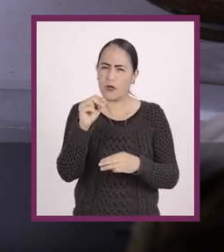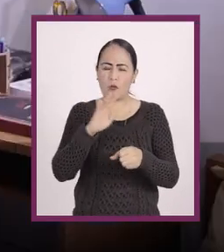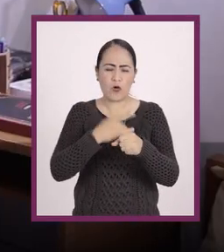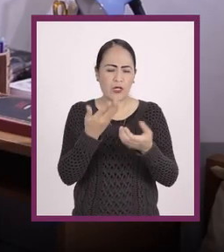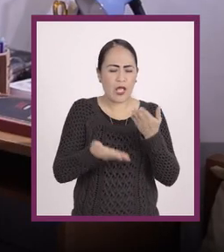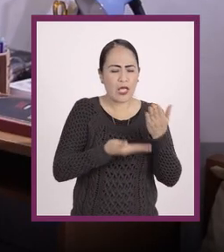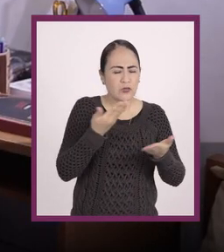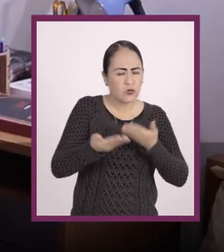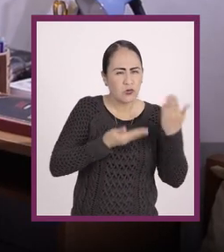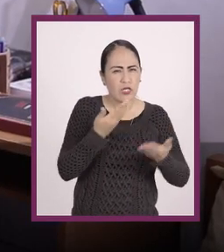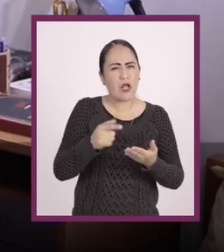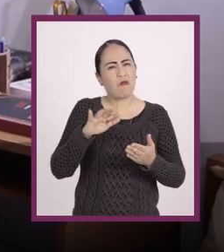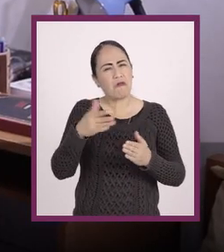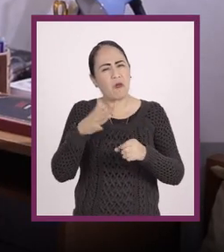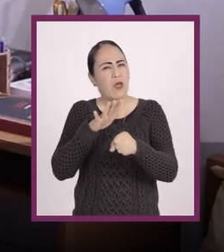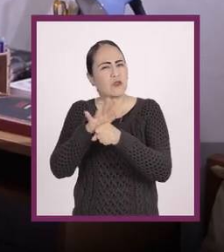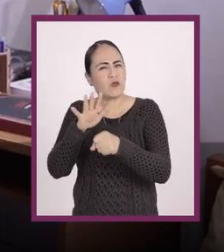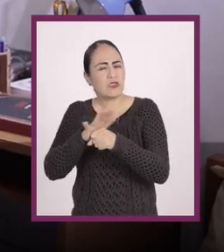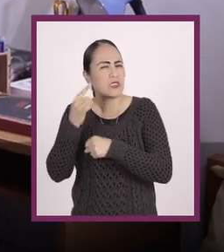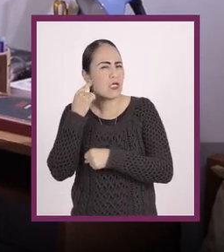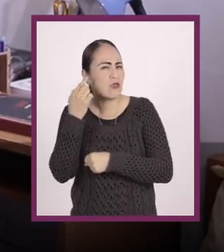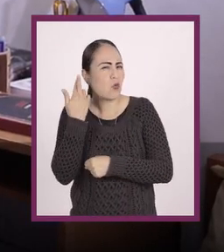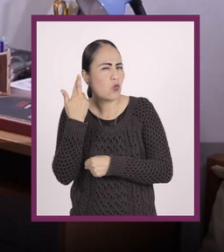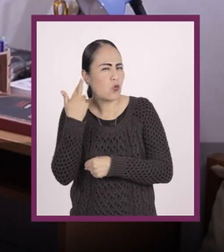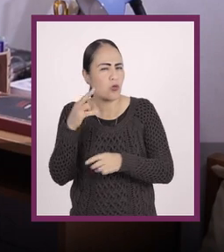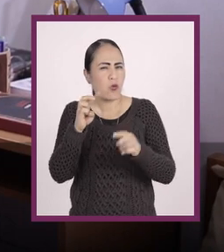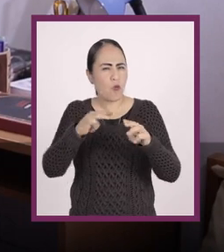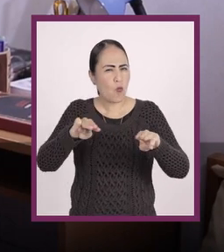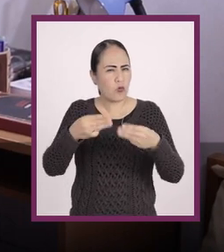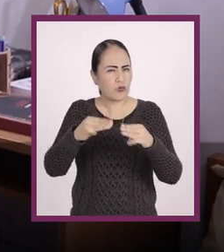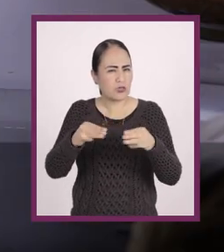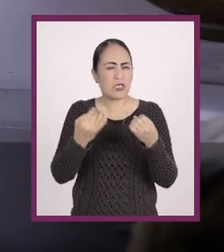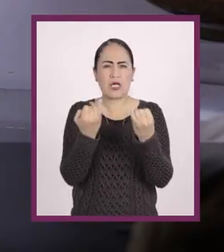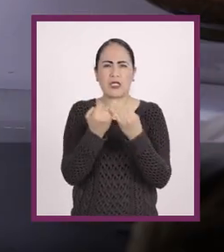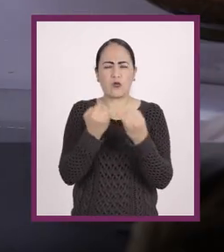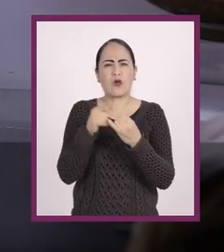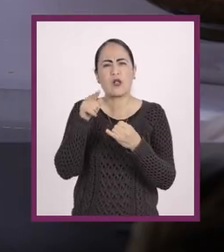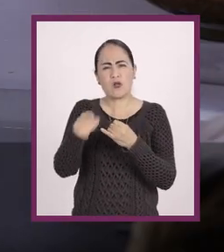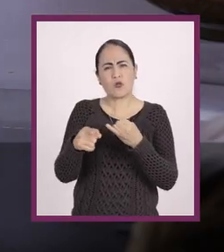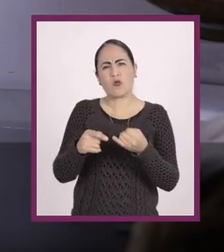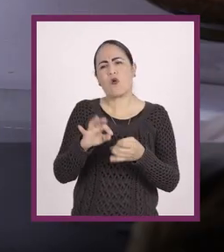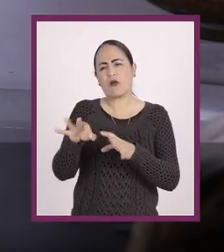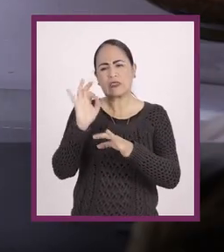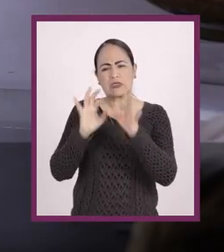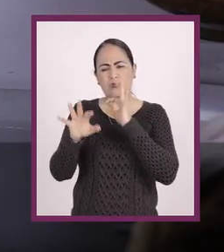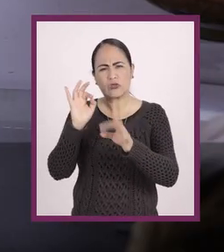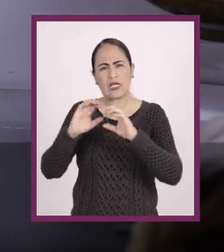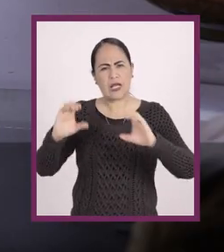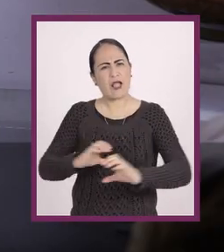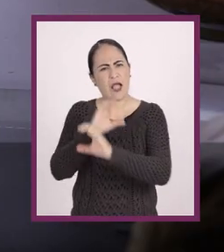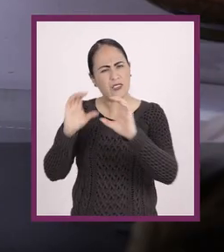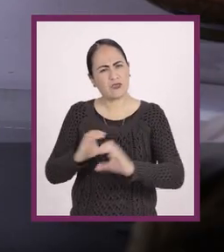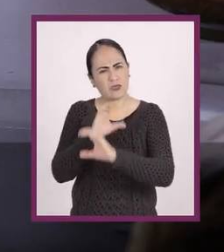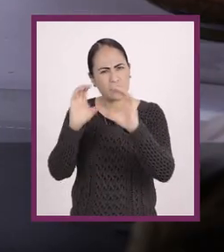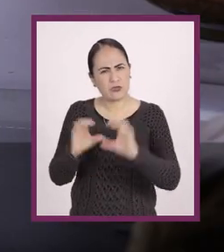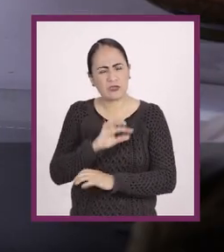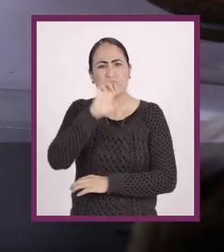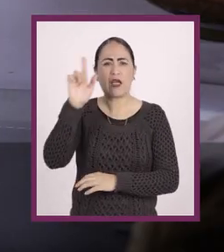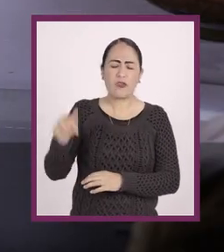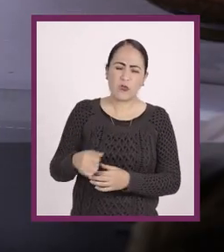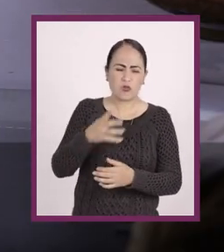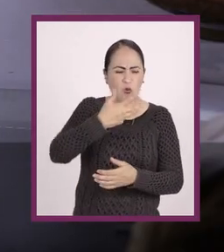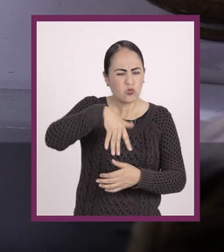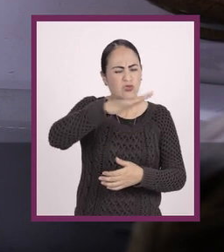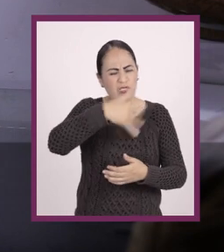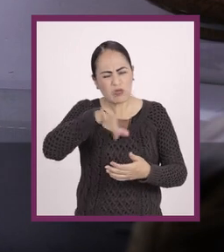mejor con una en medio bajo para conseguir mejor concentración puedes crear una lista de reproducción o playlist para